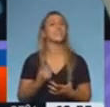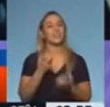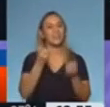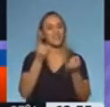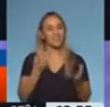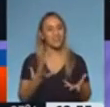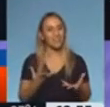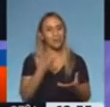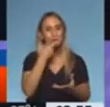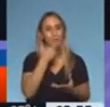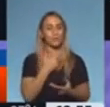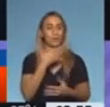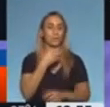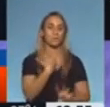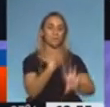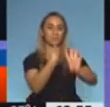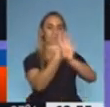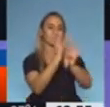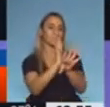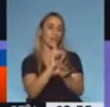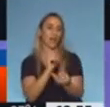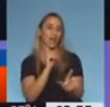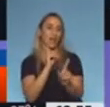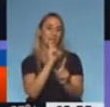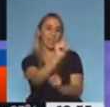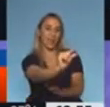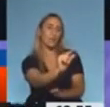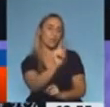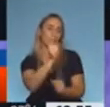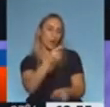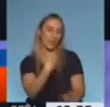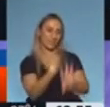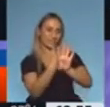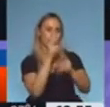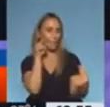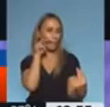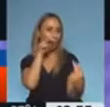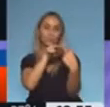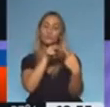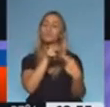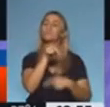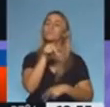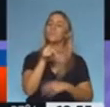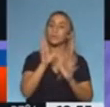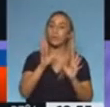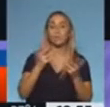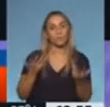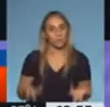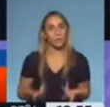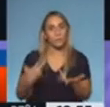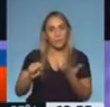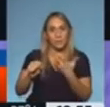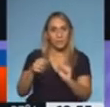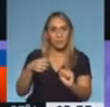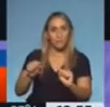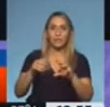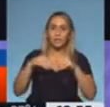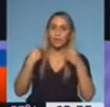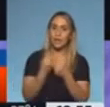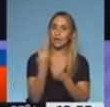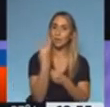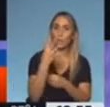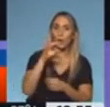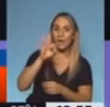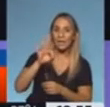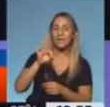gusto verte desde lejos, pero verte al fin. Sí, por supuesto, han sido descubiertos más de 40 empresas